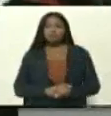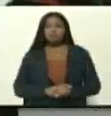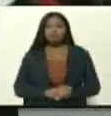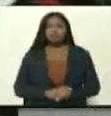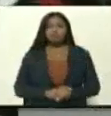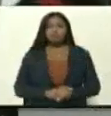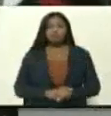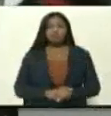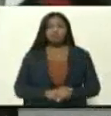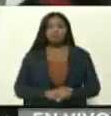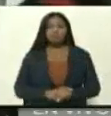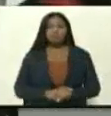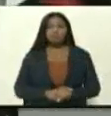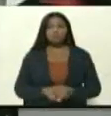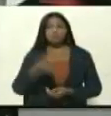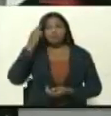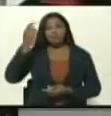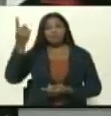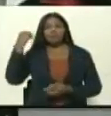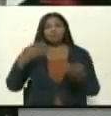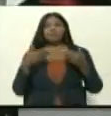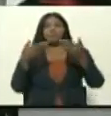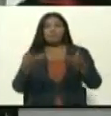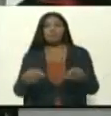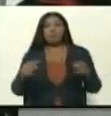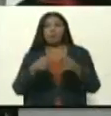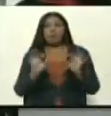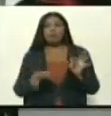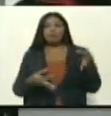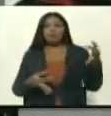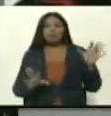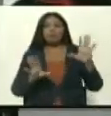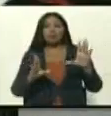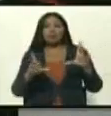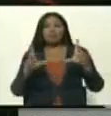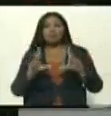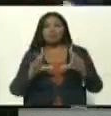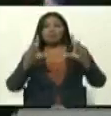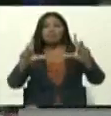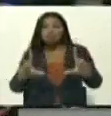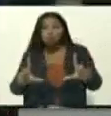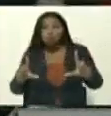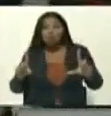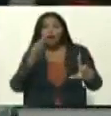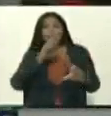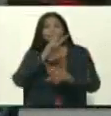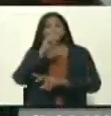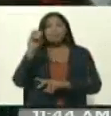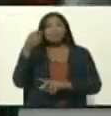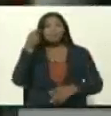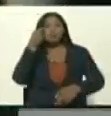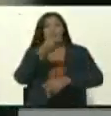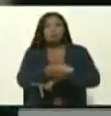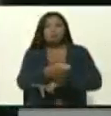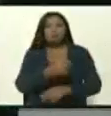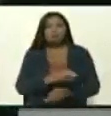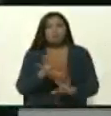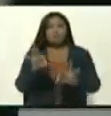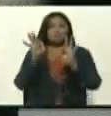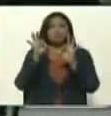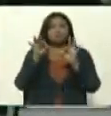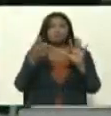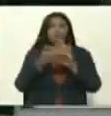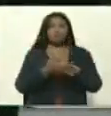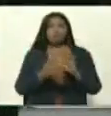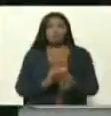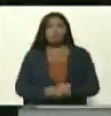El día de ayer se hizo entrega de sus títulos a 20 graduandos de la especialización